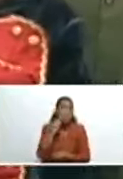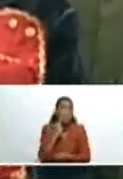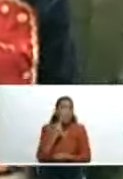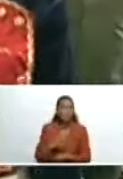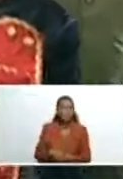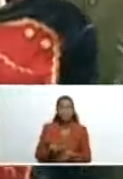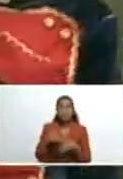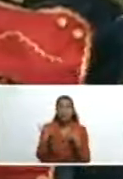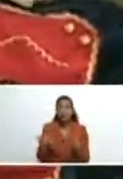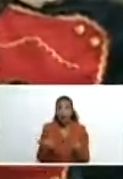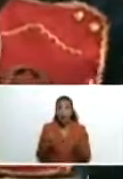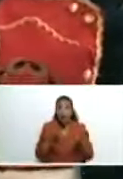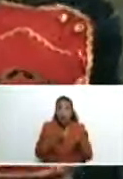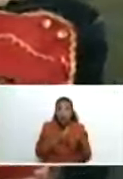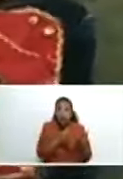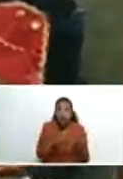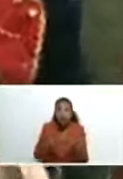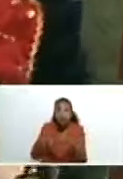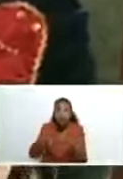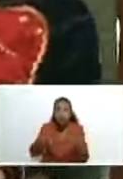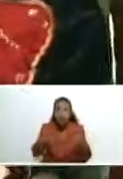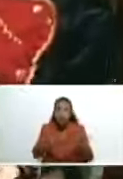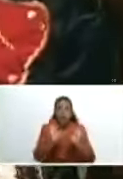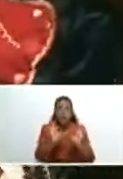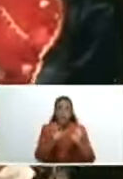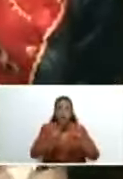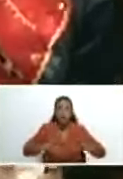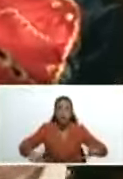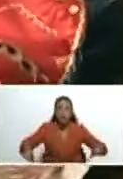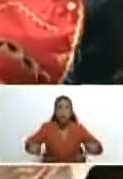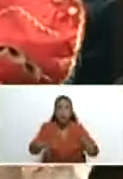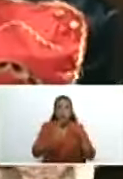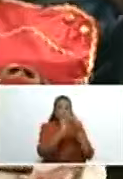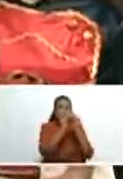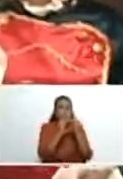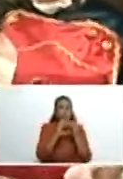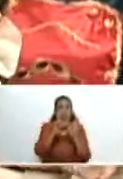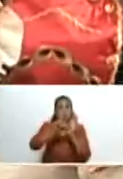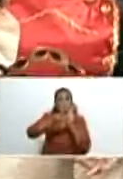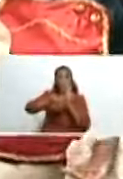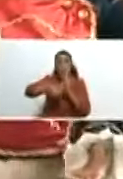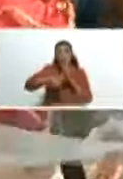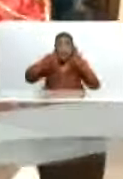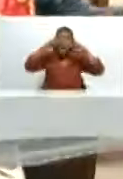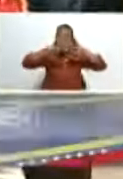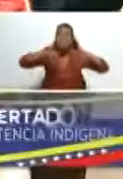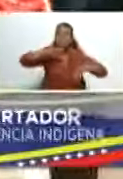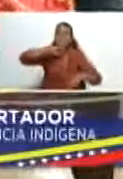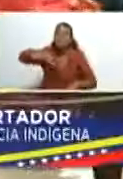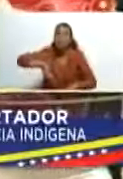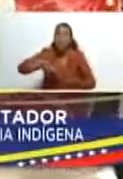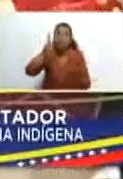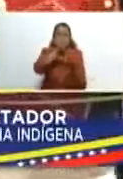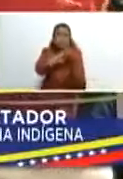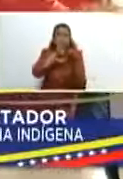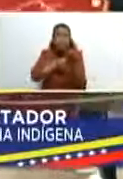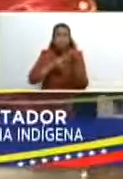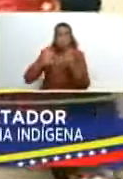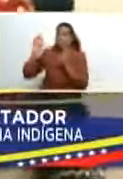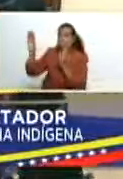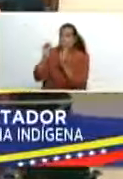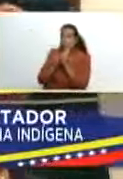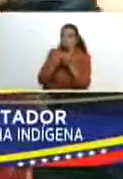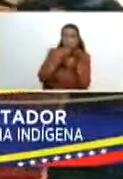estamos entrando, comandante, a un espacio muy especial durante la restauración, porque luego de un proceso de investigación reconstruimos